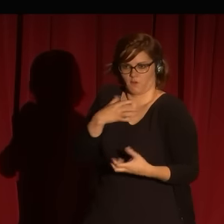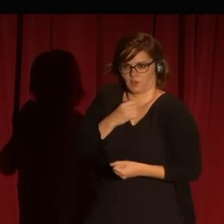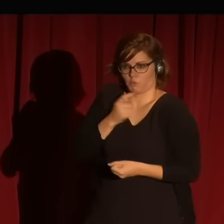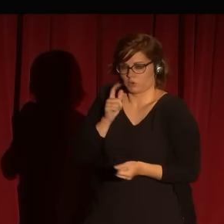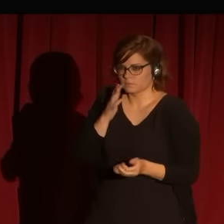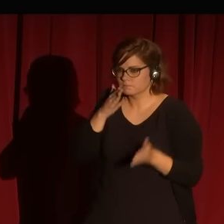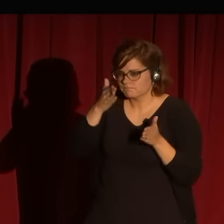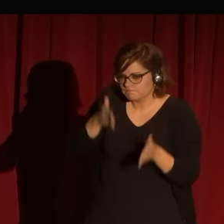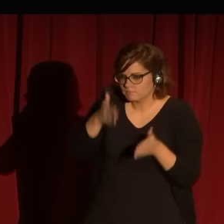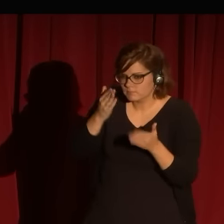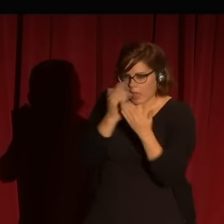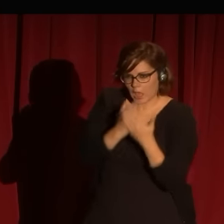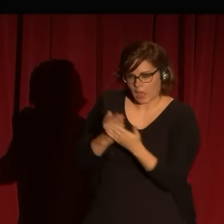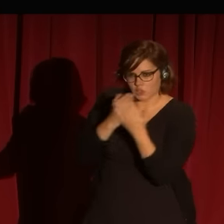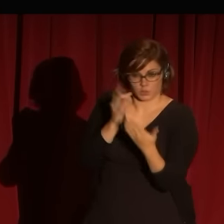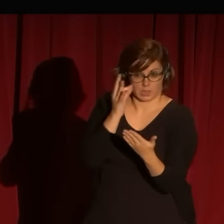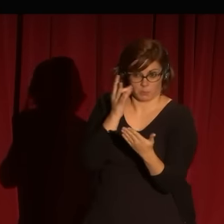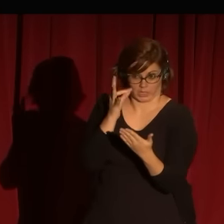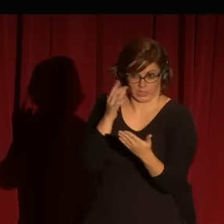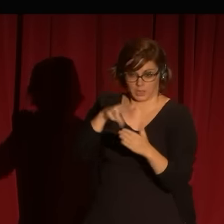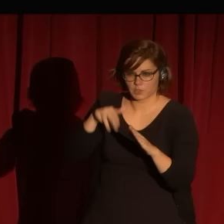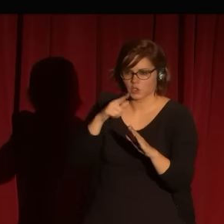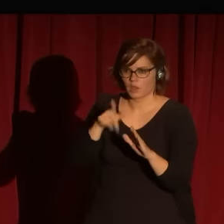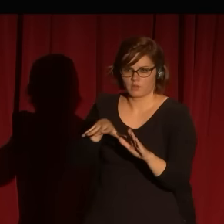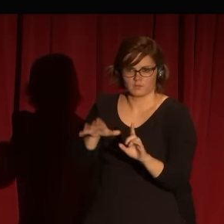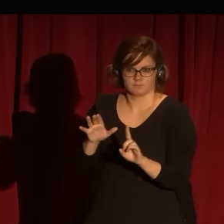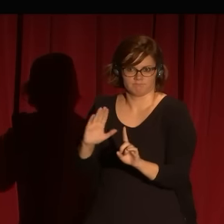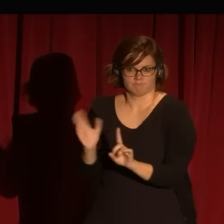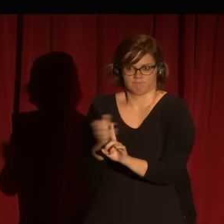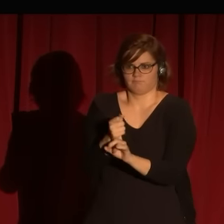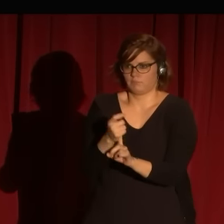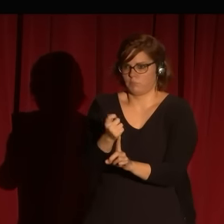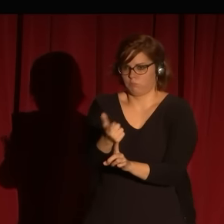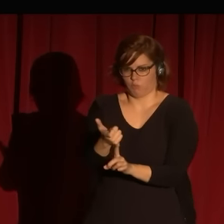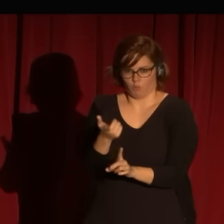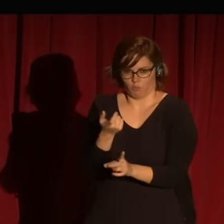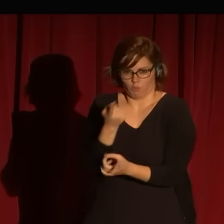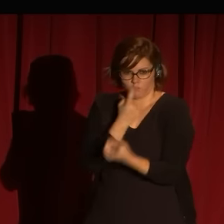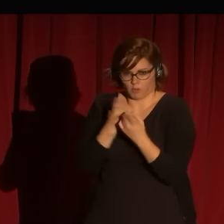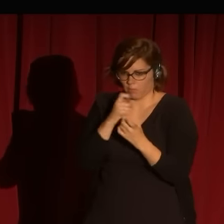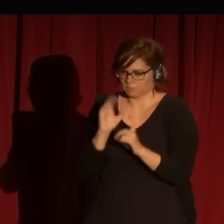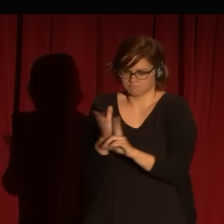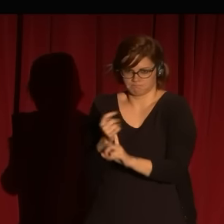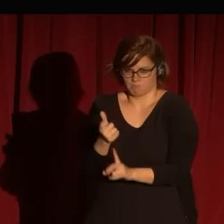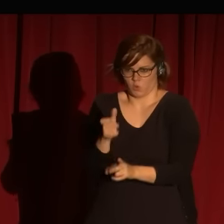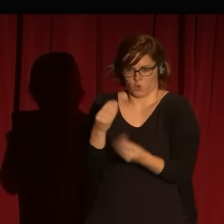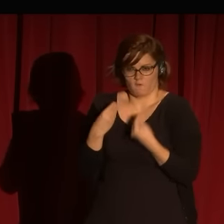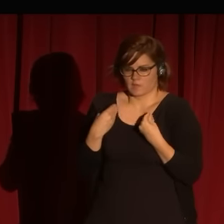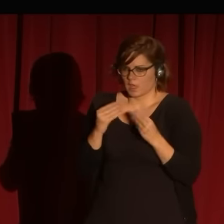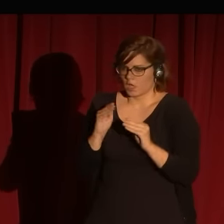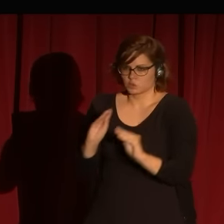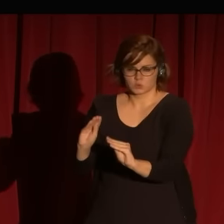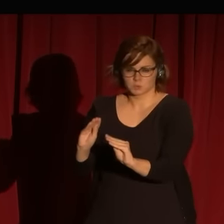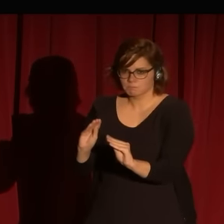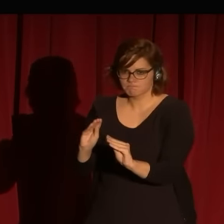dedica bastantes meses a estudiar esta pintura y encuentra tan poca persona detrás de los cuadros tan poca información biográfica que nos